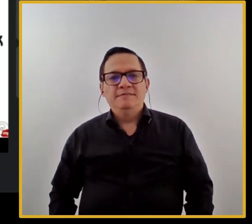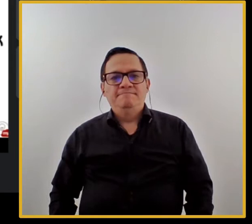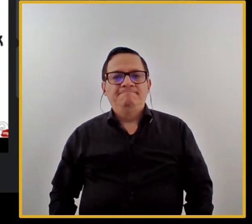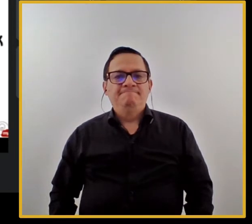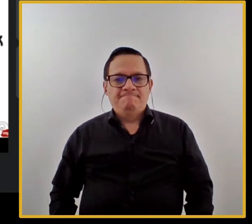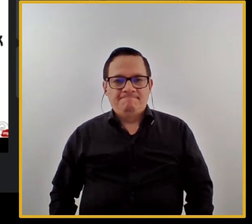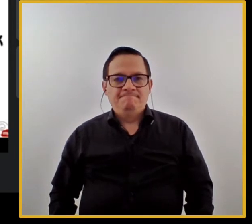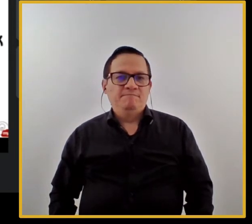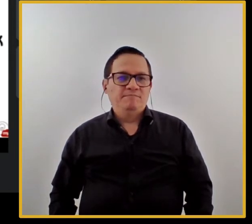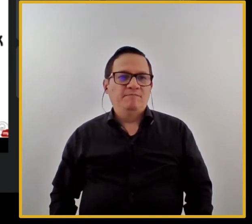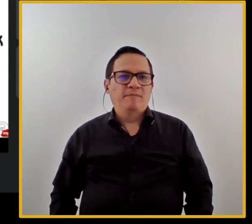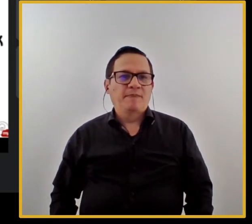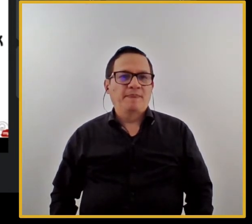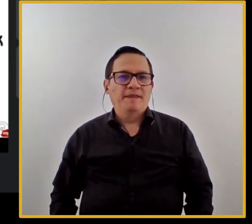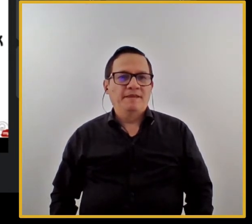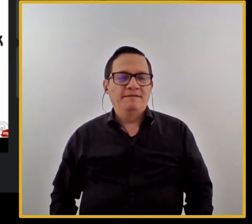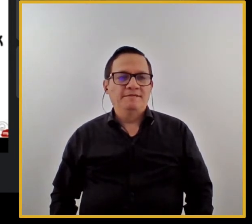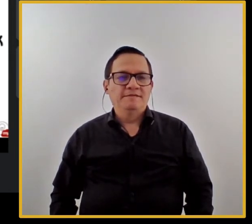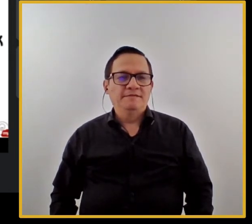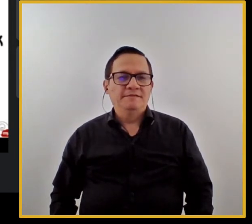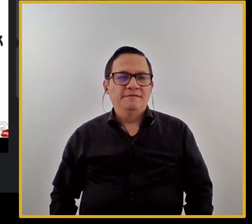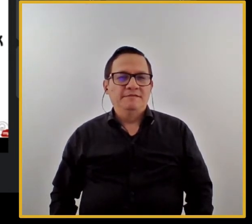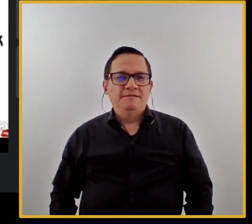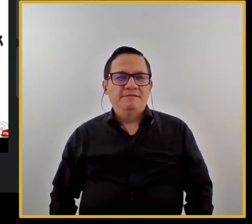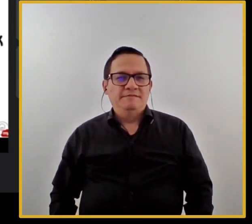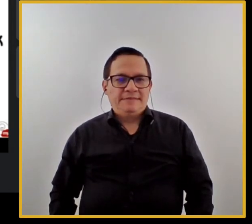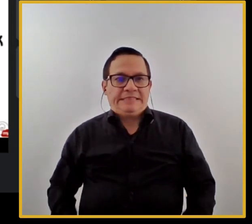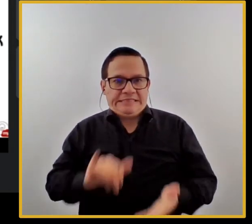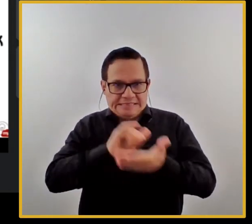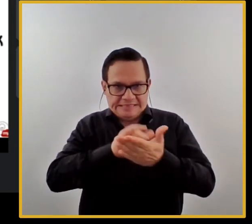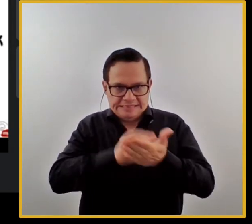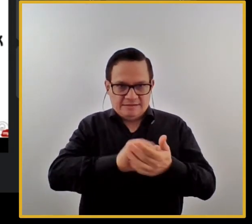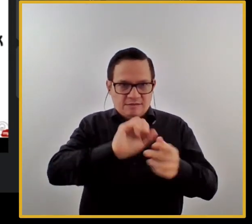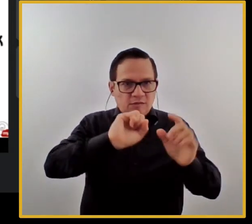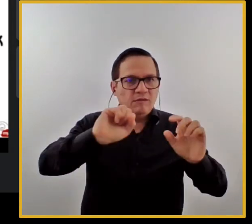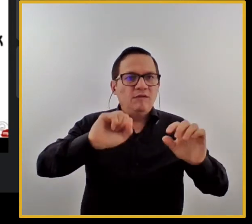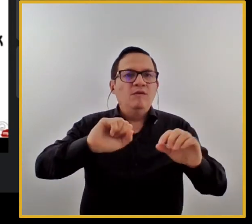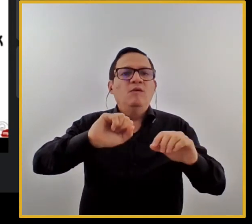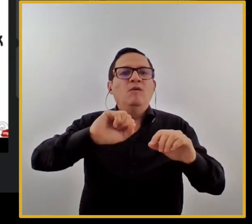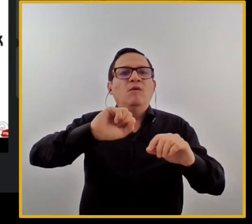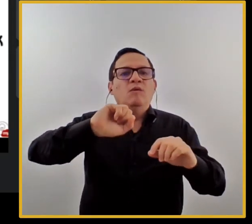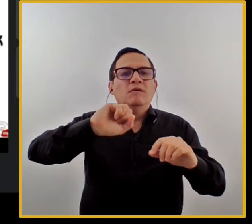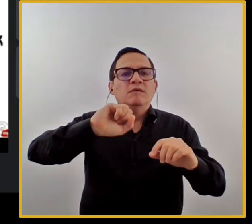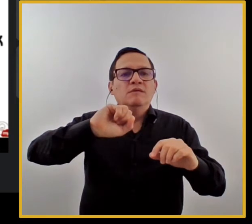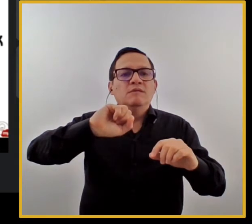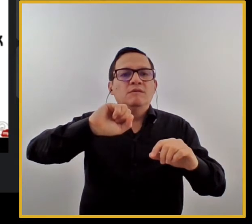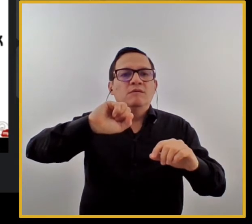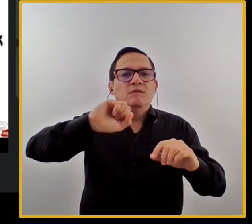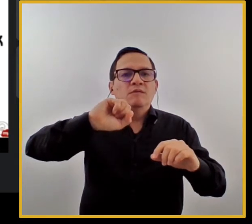¿sí? De x al cuadrado acá, aquí queda cuadrado, ¿no?